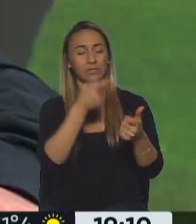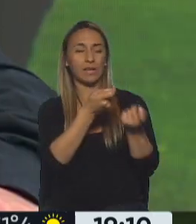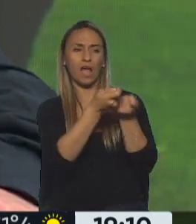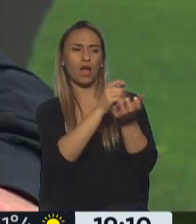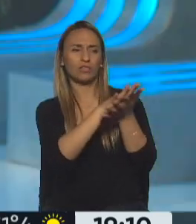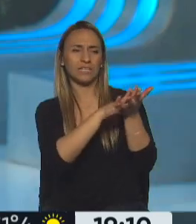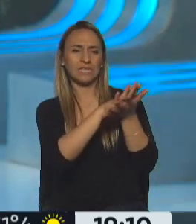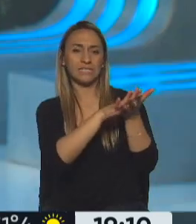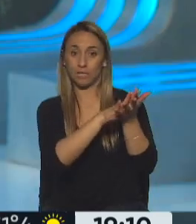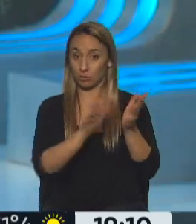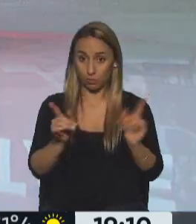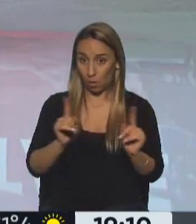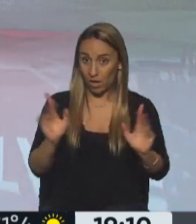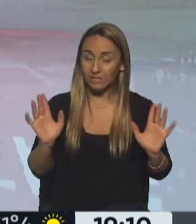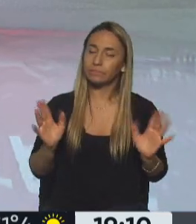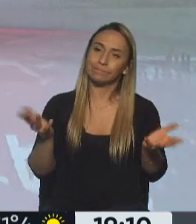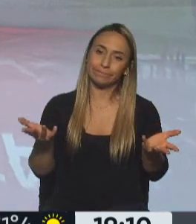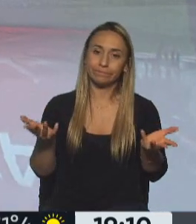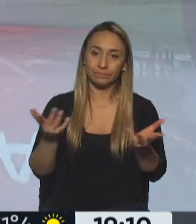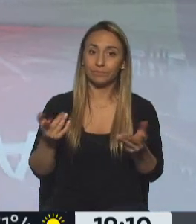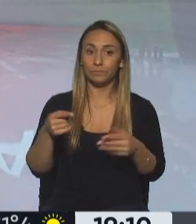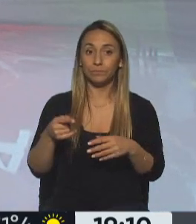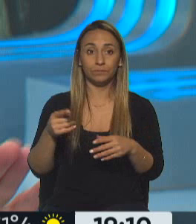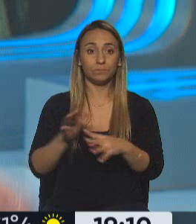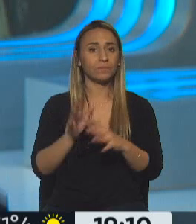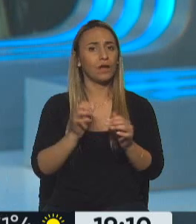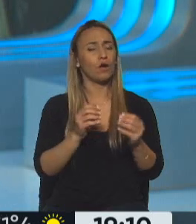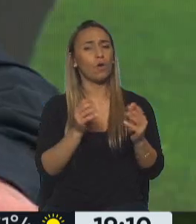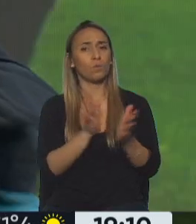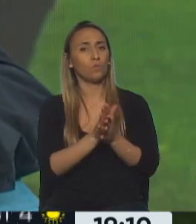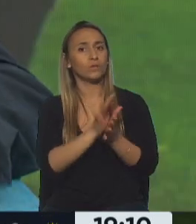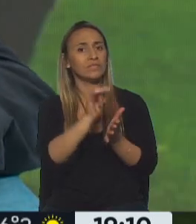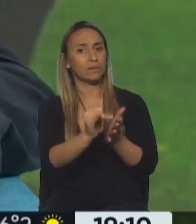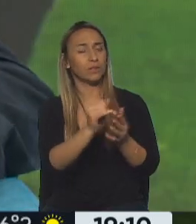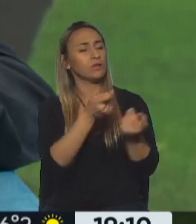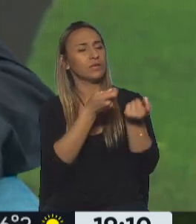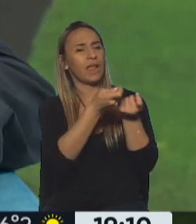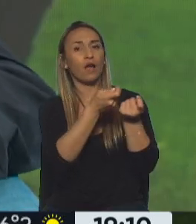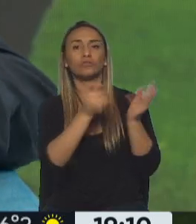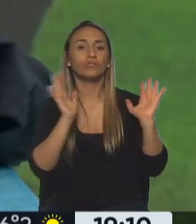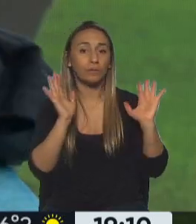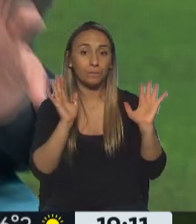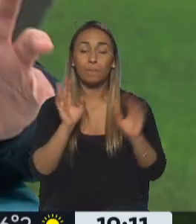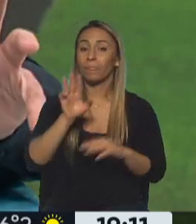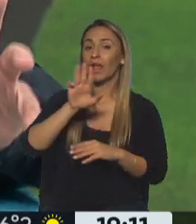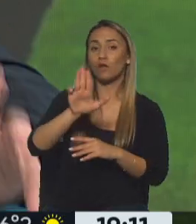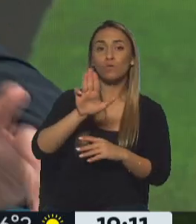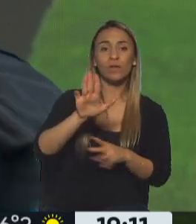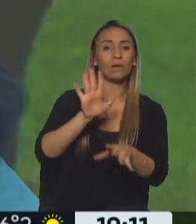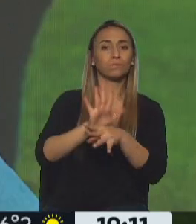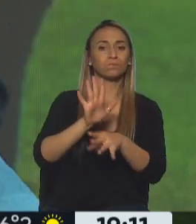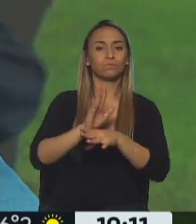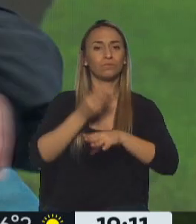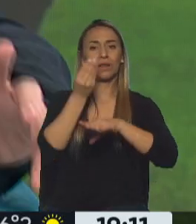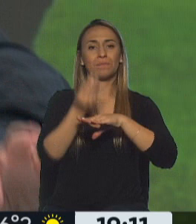No significa esto que caminaba con Bush, pero negociaba. Lula entendía que tenía que ser un interlocutor de la región